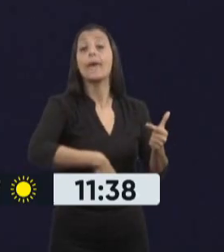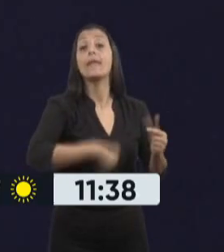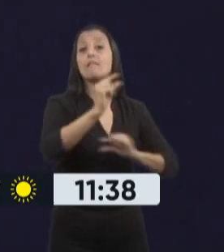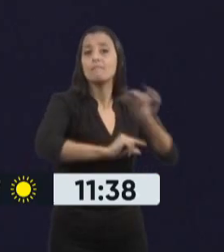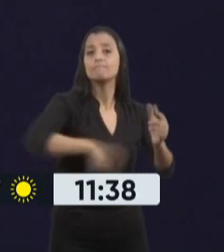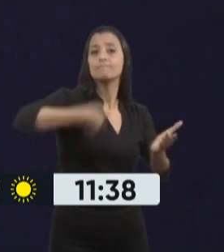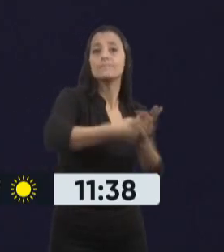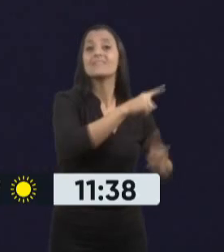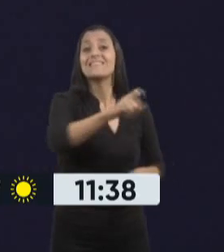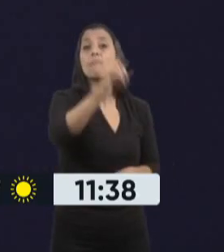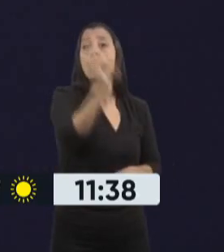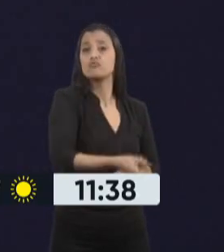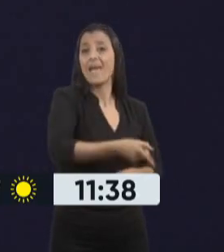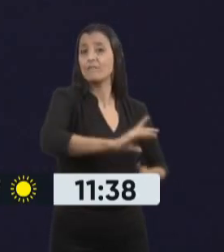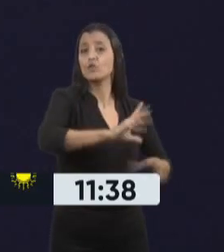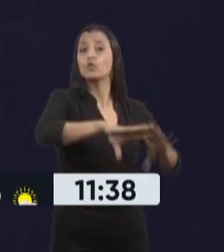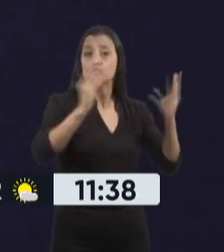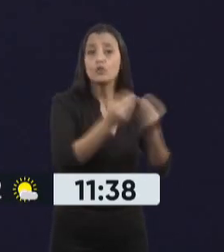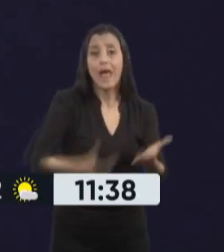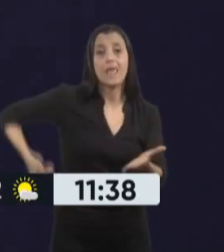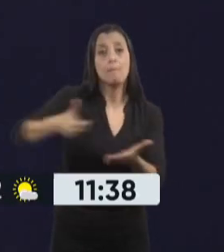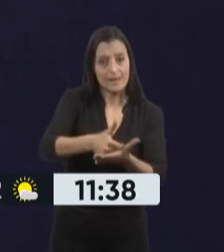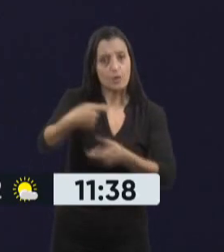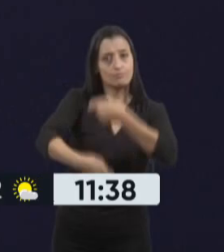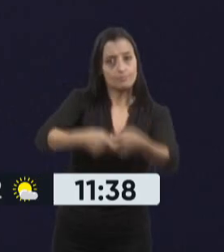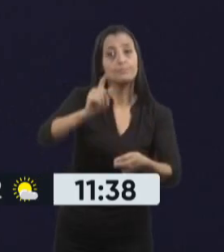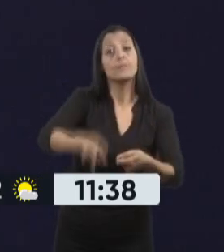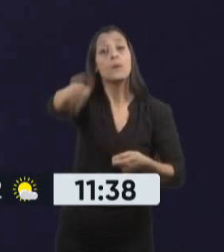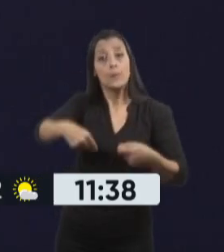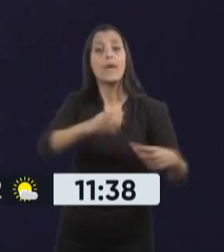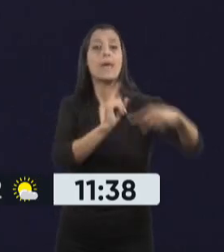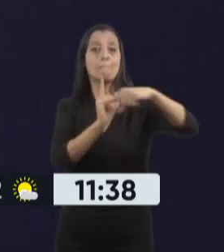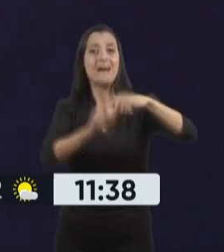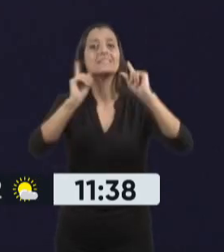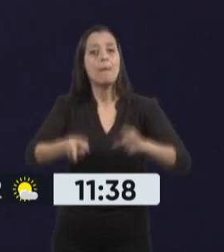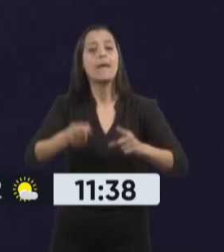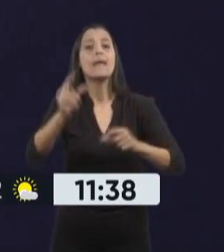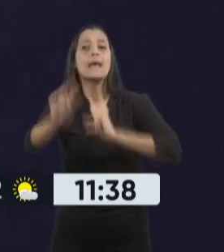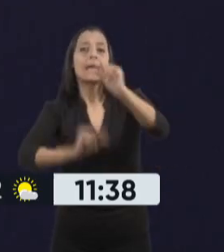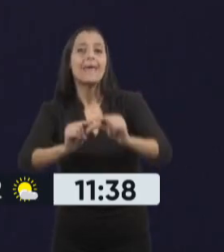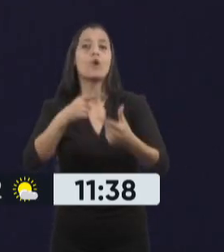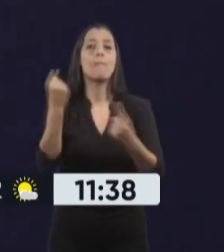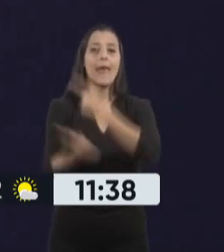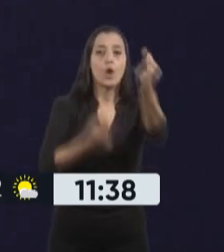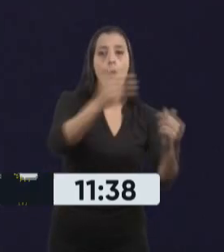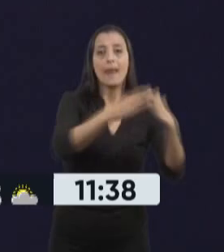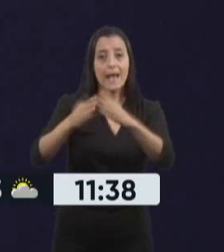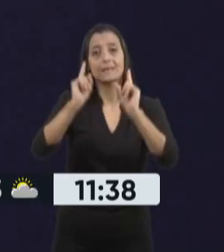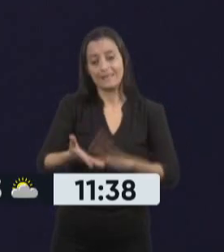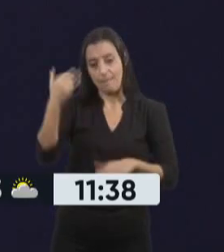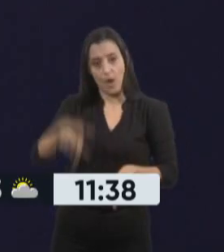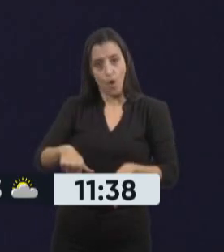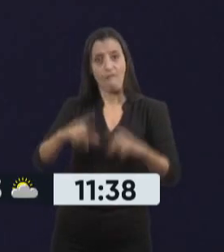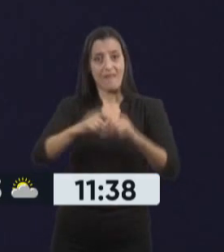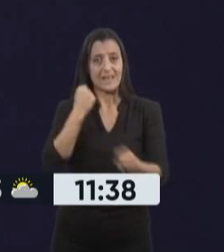hasta el 100% del total de la inversión. Esta iniciativa se suma a la línea de créditos hipotecarios presentada en mayo por la entidad, que al día de la fecha ya